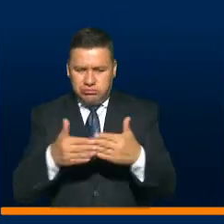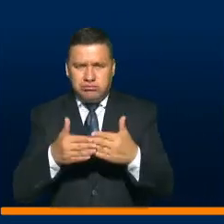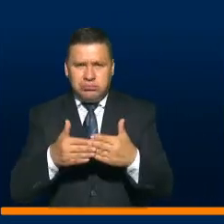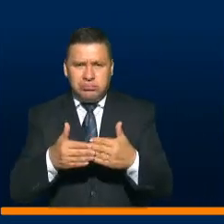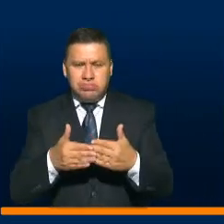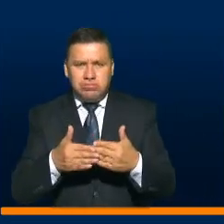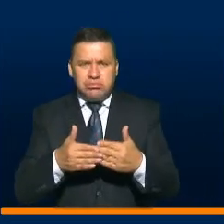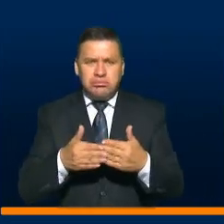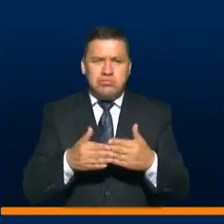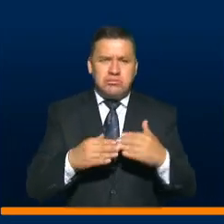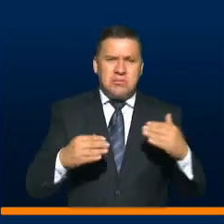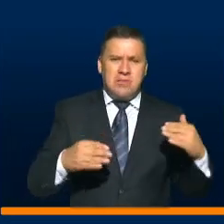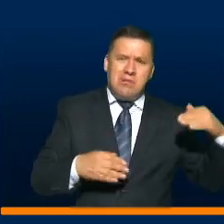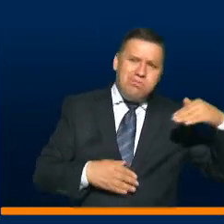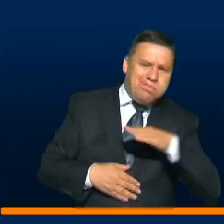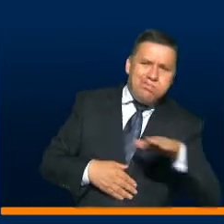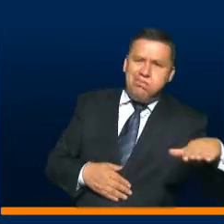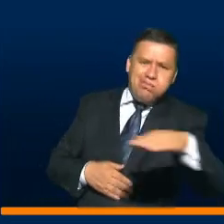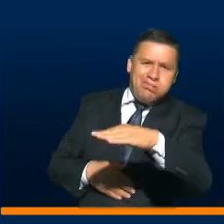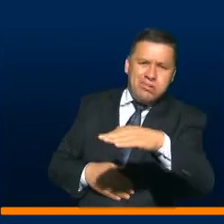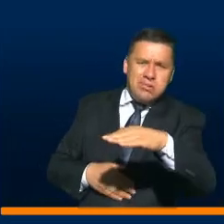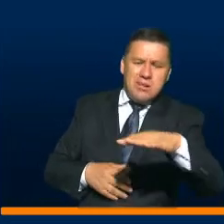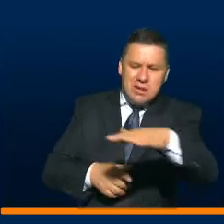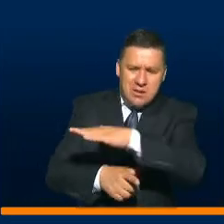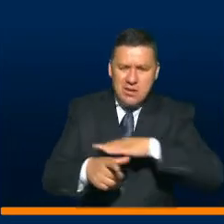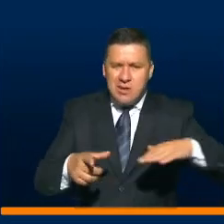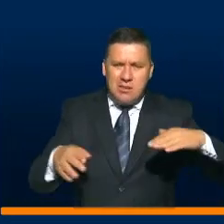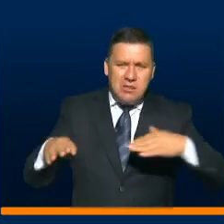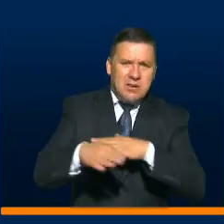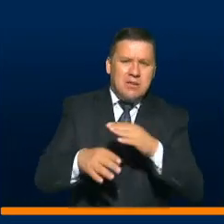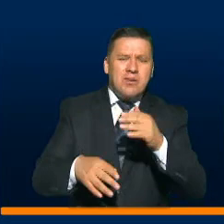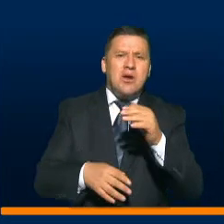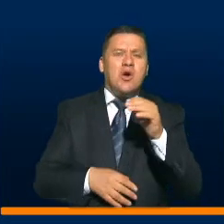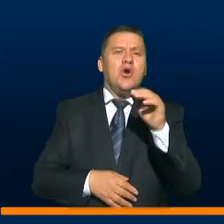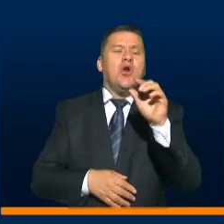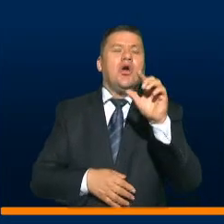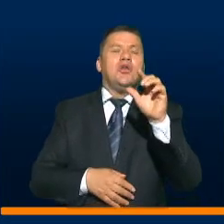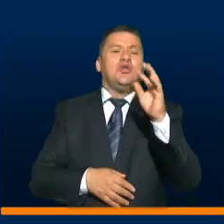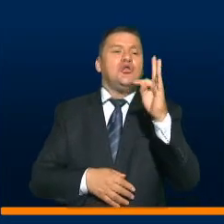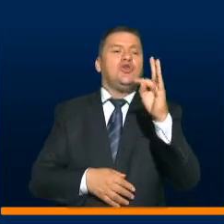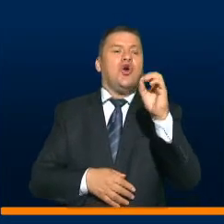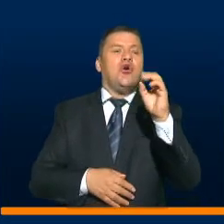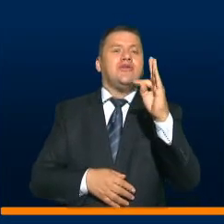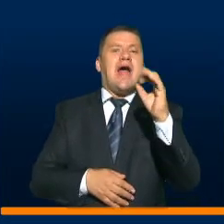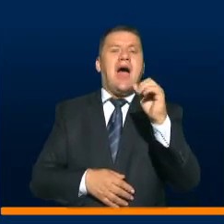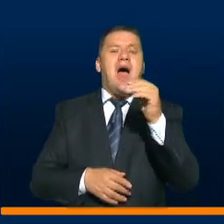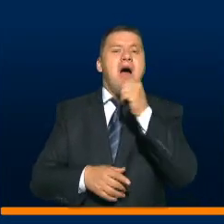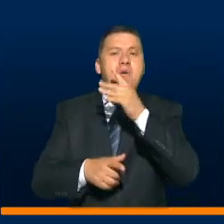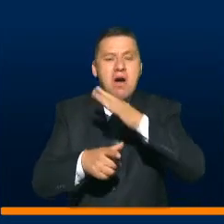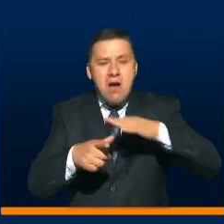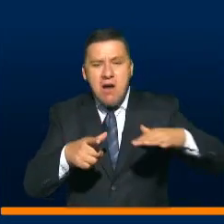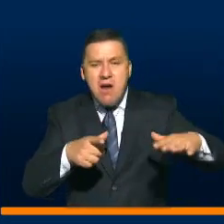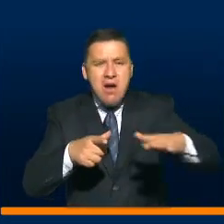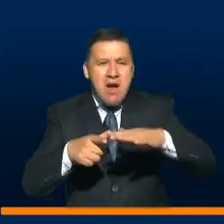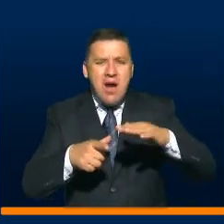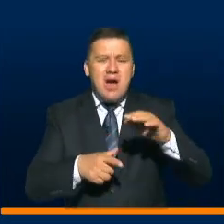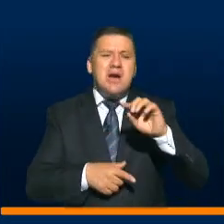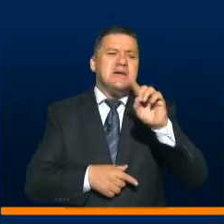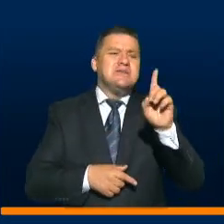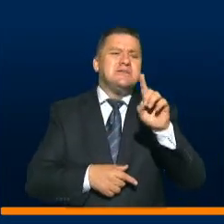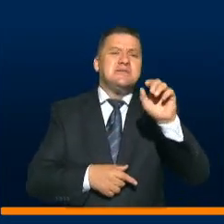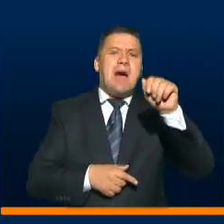esa circunvalar o esa especie de anillo que teníamos en el lago de Tota, anillo vial importante. También estuvimos en